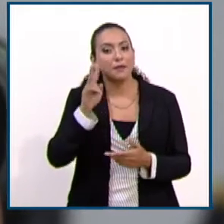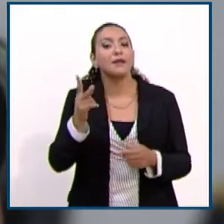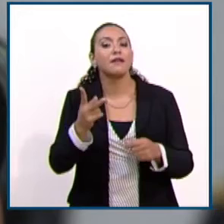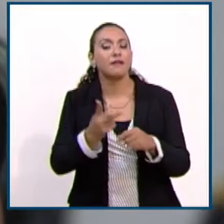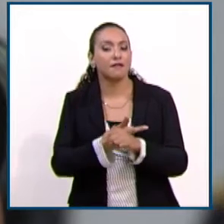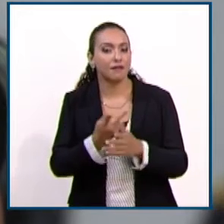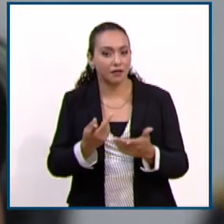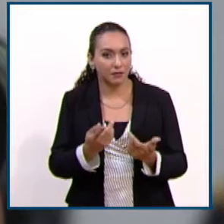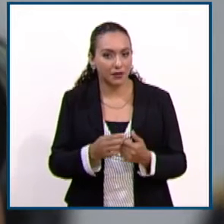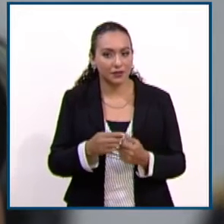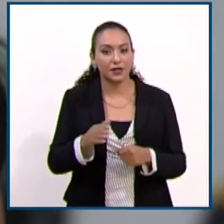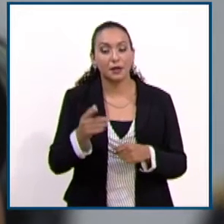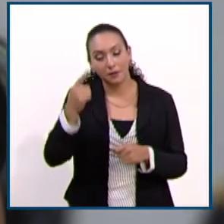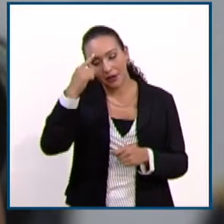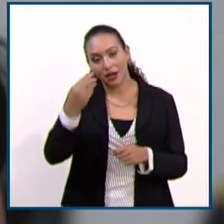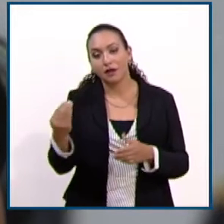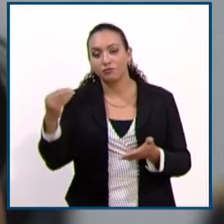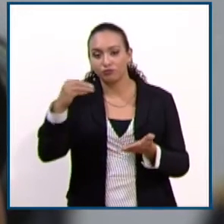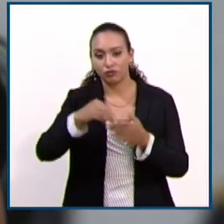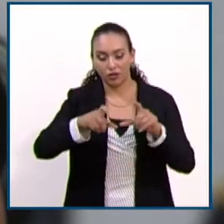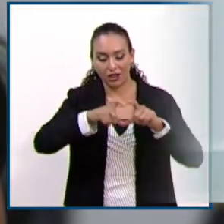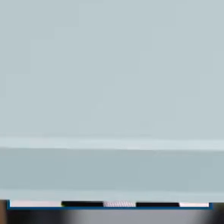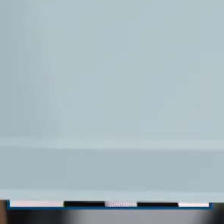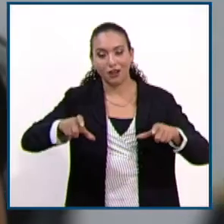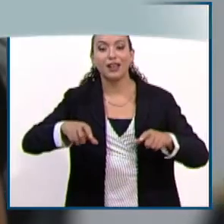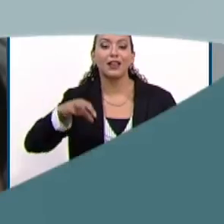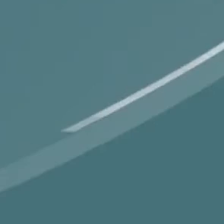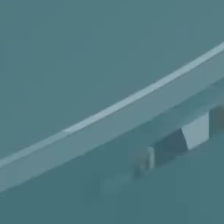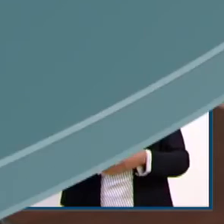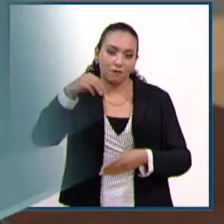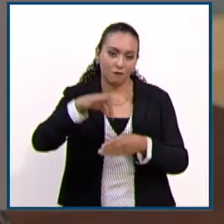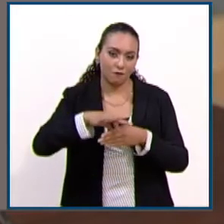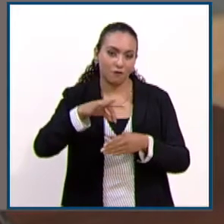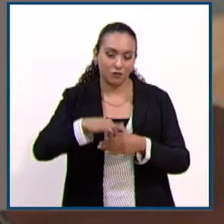el ajuste de las boletas electorales.